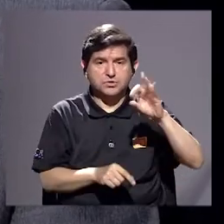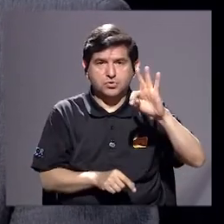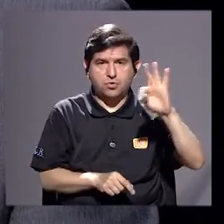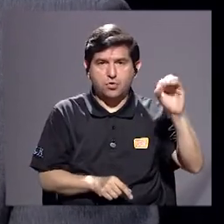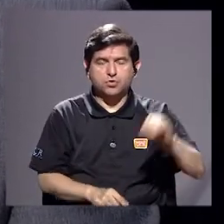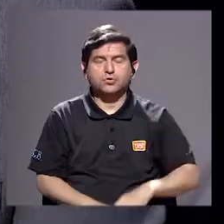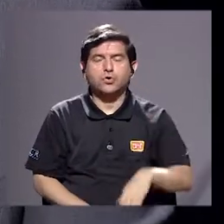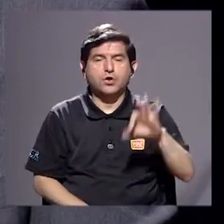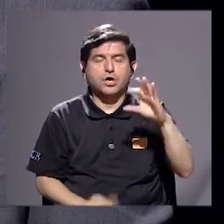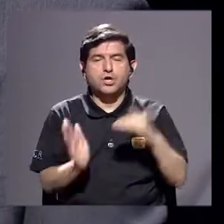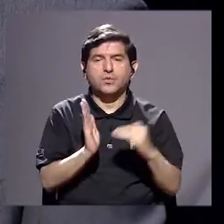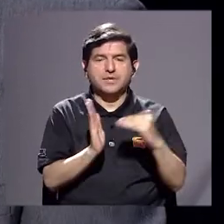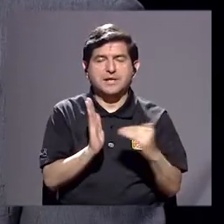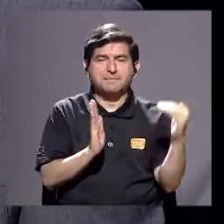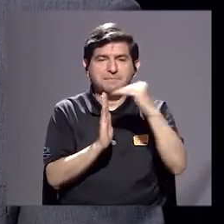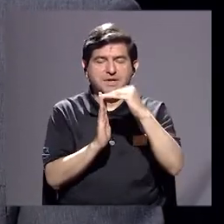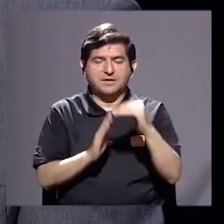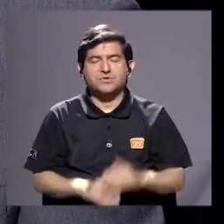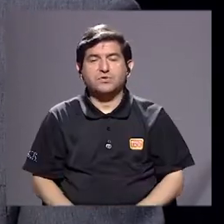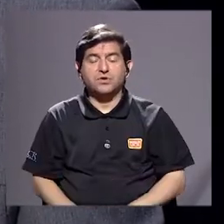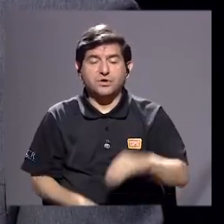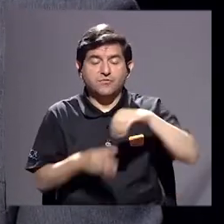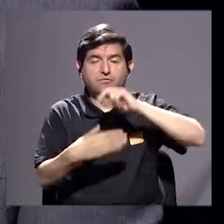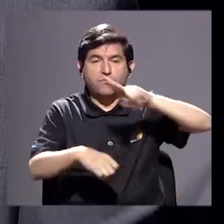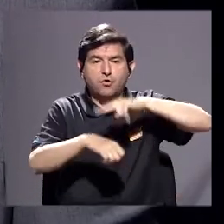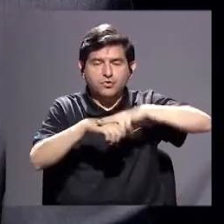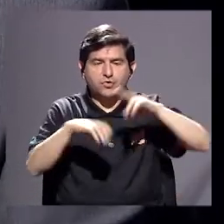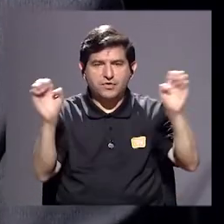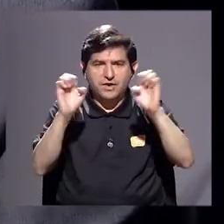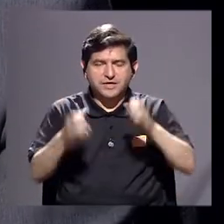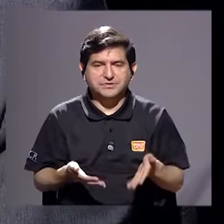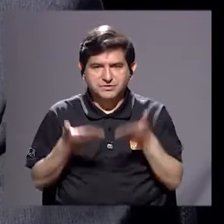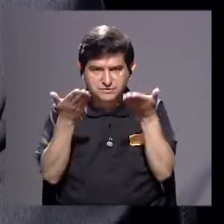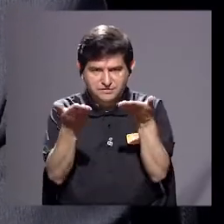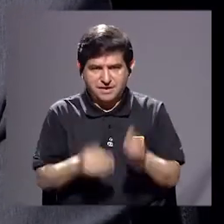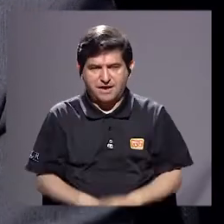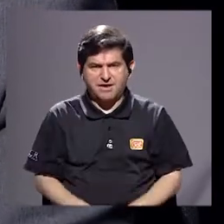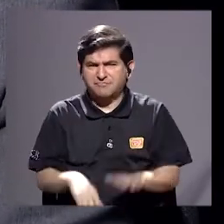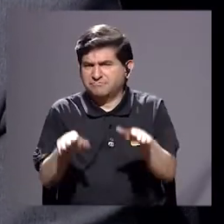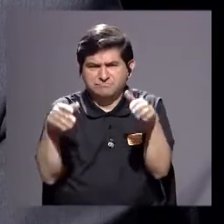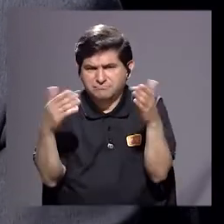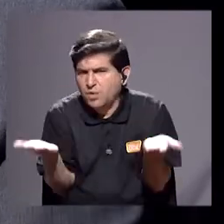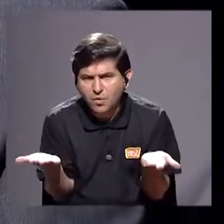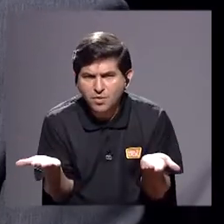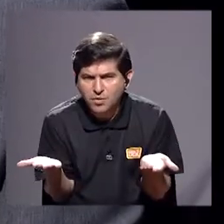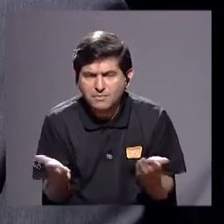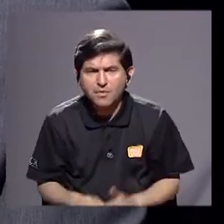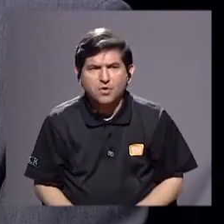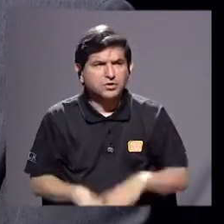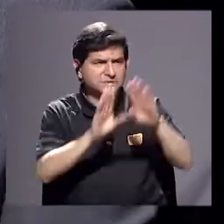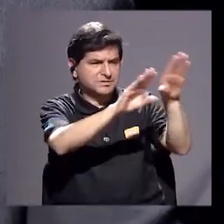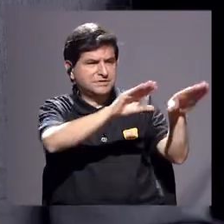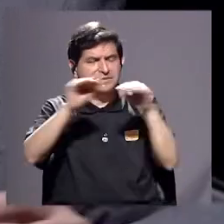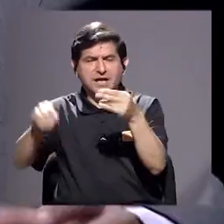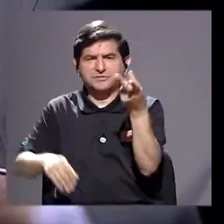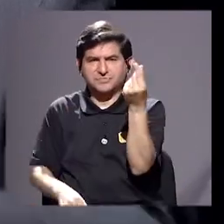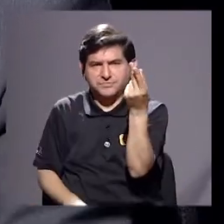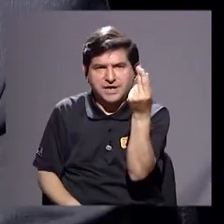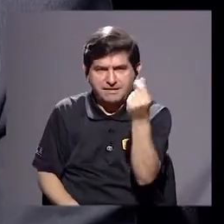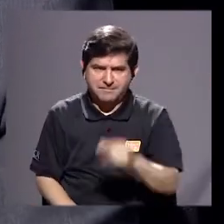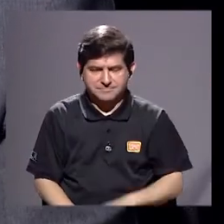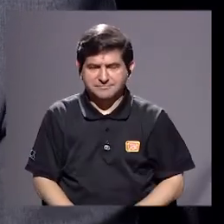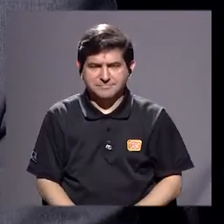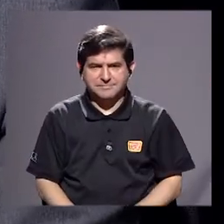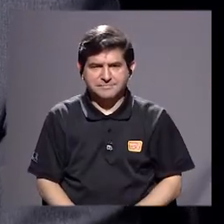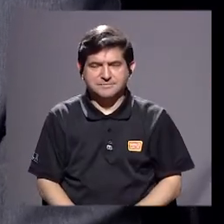90 mil millones que hay que suplirlo con el fondo nacional de emergencia como se suple eso mediante la transferencia de recursos es